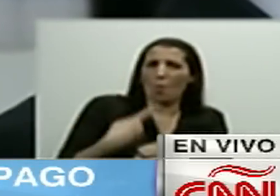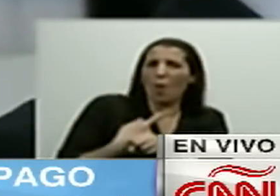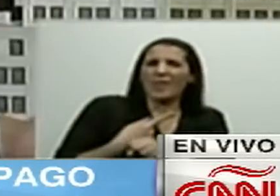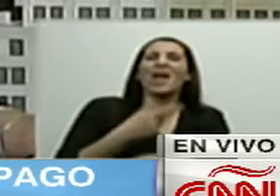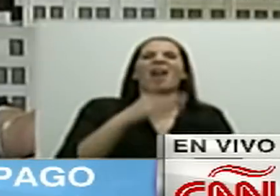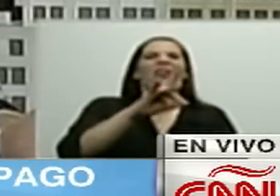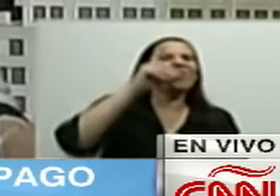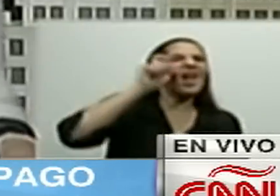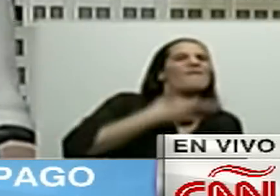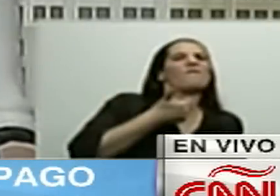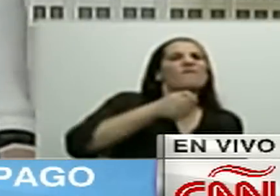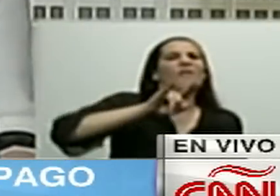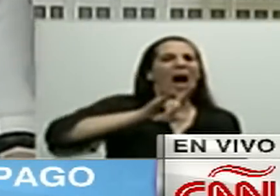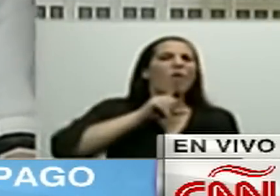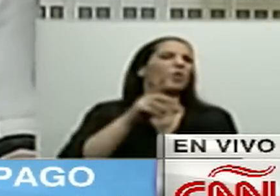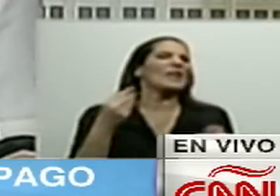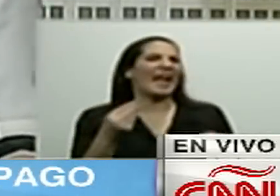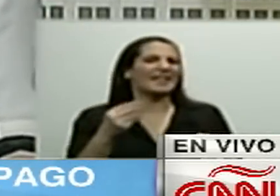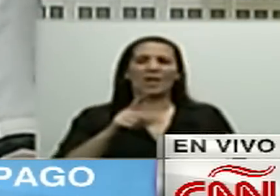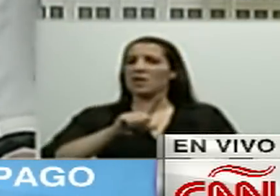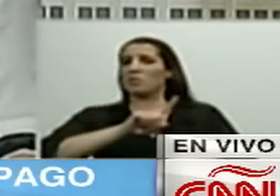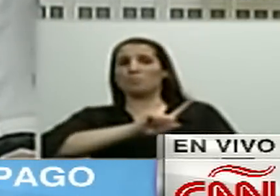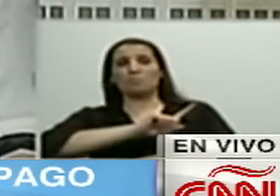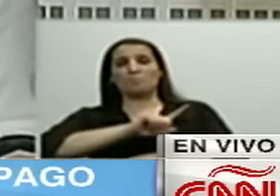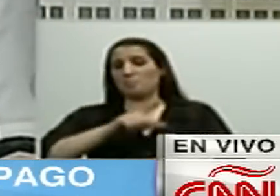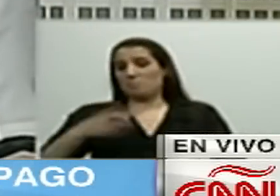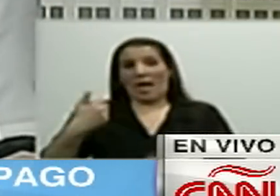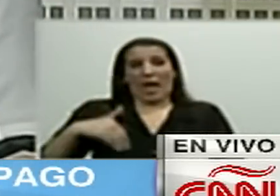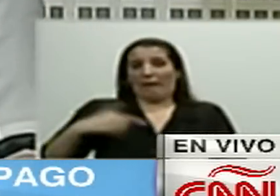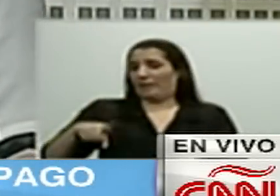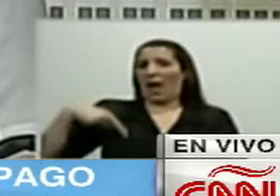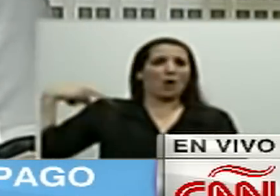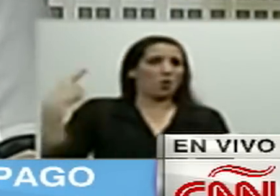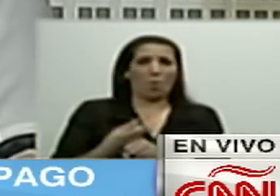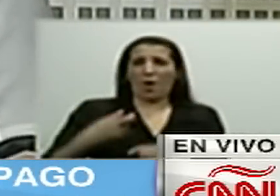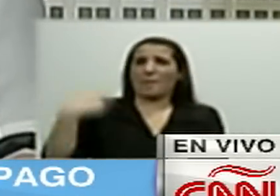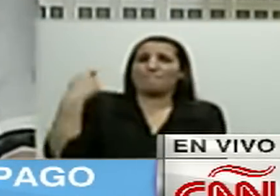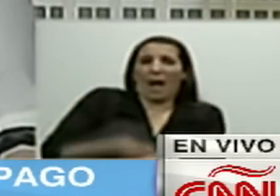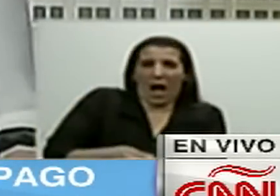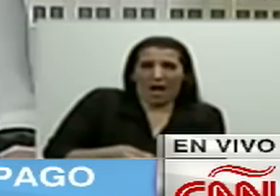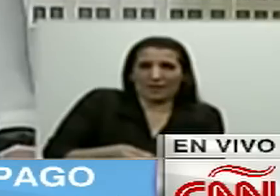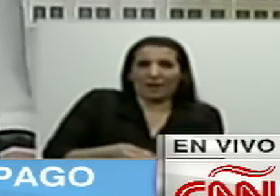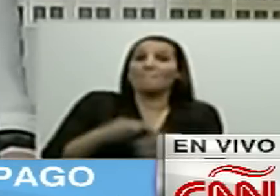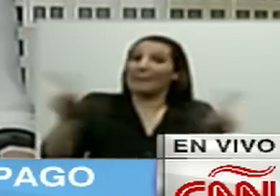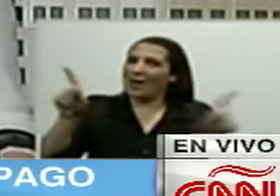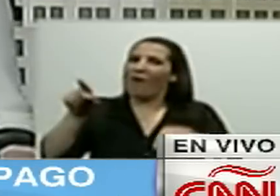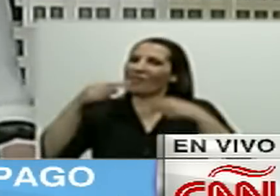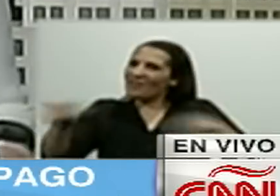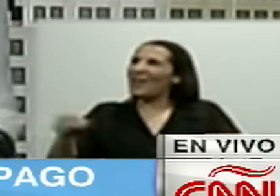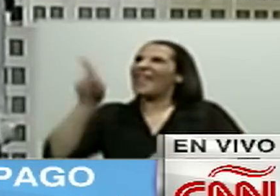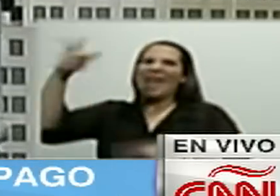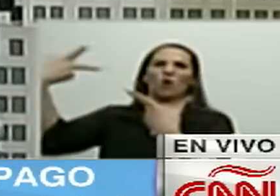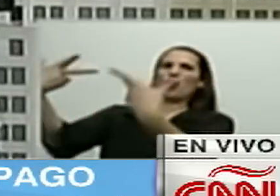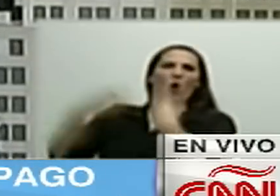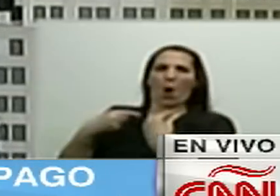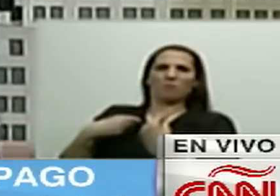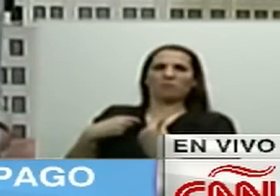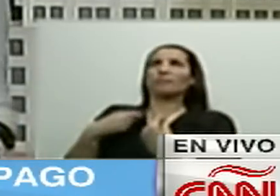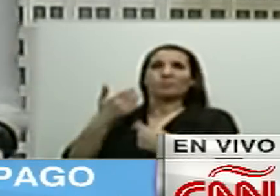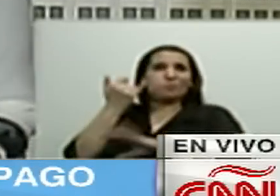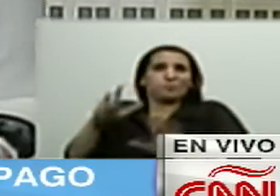es no pagar impedir que alguien cobre no es diol les dije que iban a tener que inventar una palabra